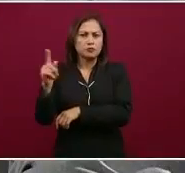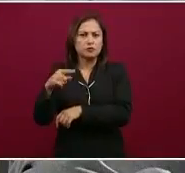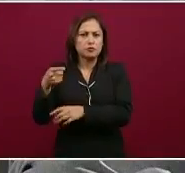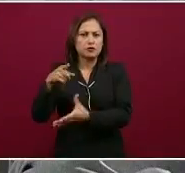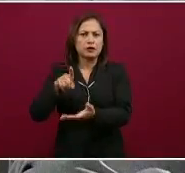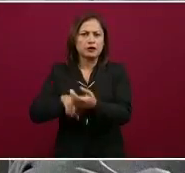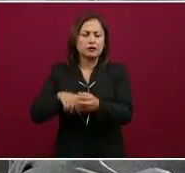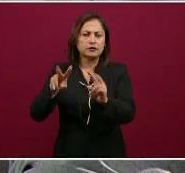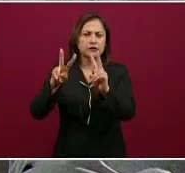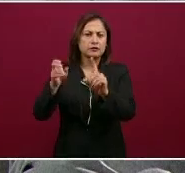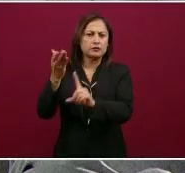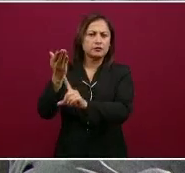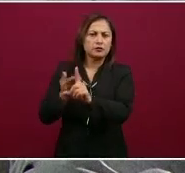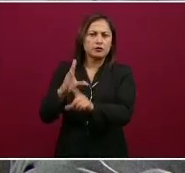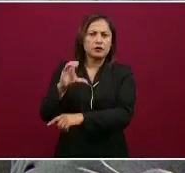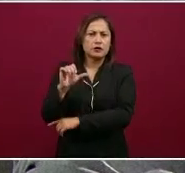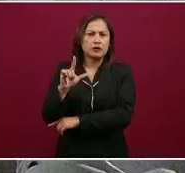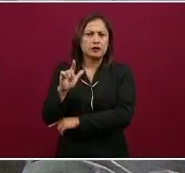Carlos Lomelí?